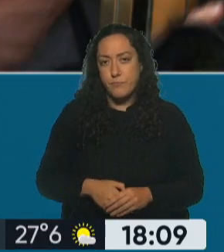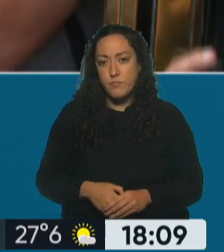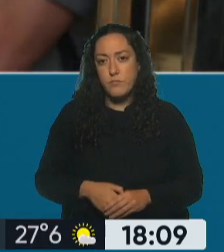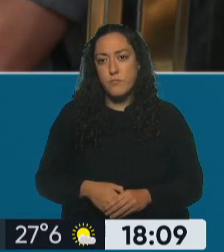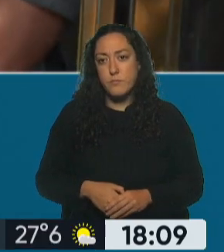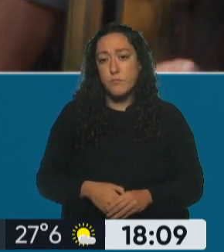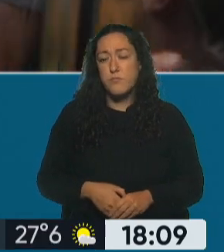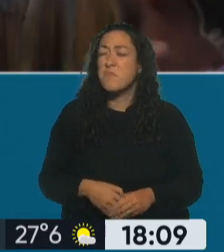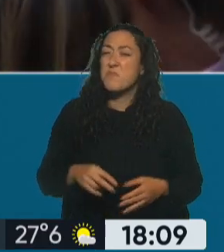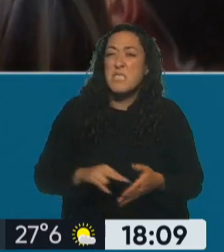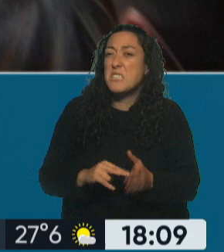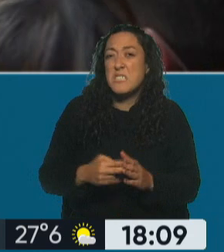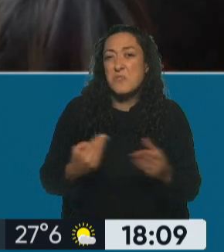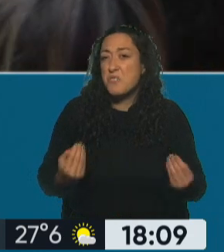hay?